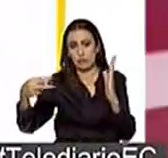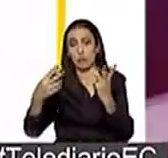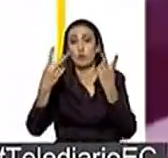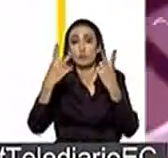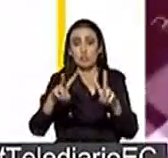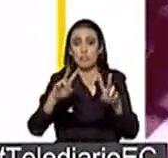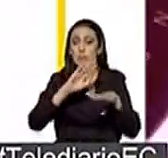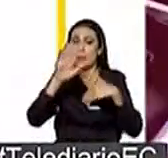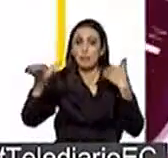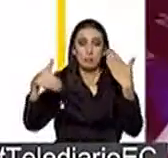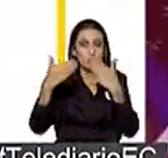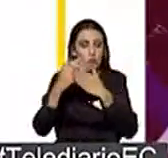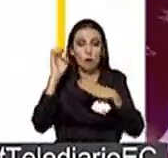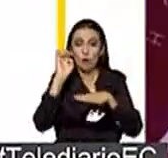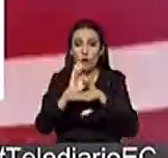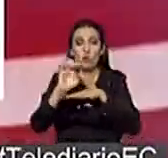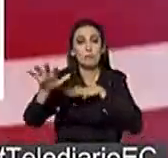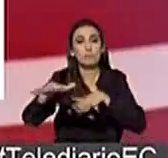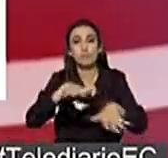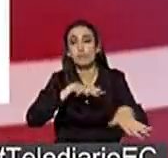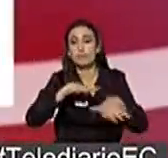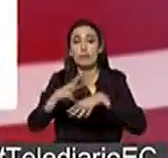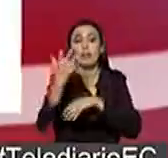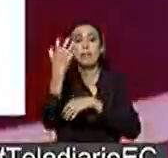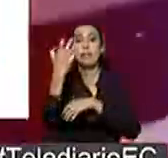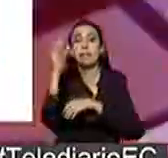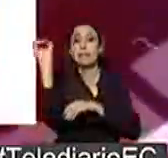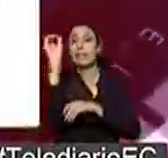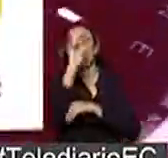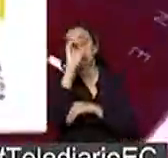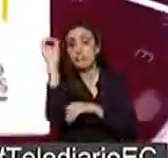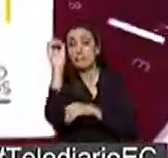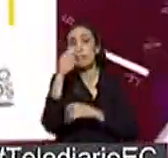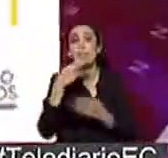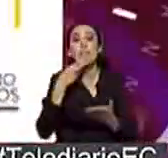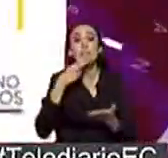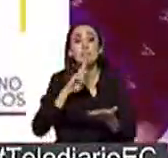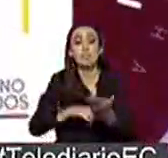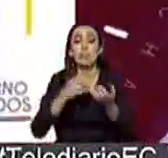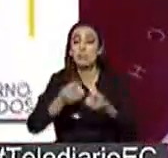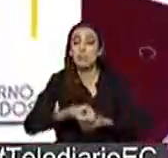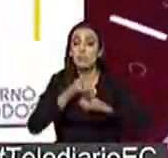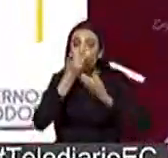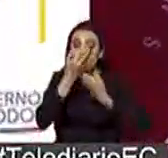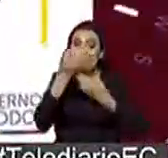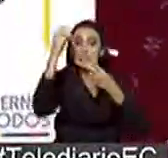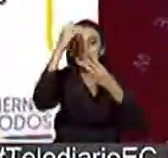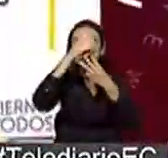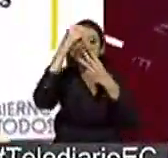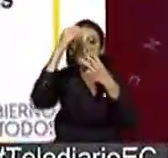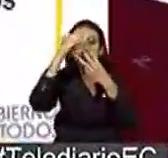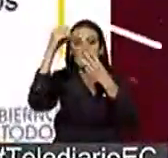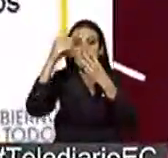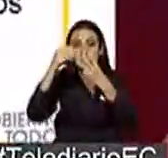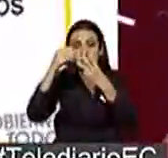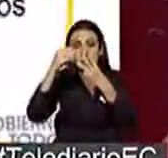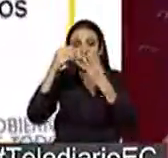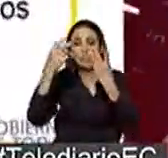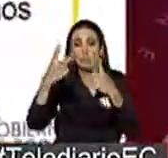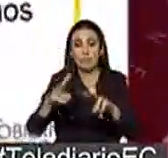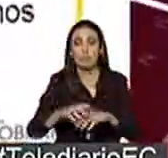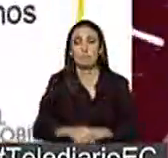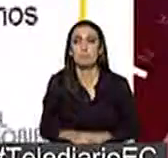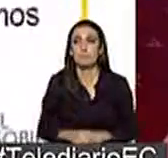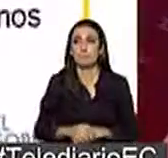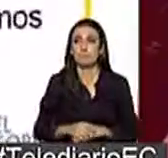retomarán sus actividades este martes 15 en todas sus jornadas según lo indicado por la secretaría de educación superior ciencia